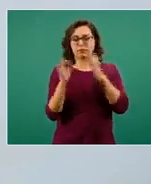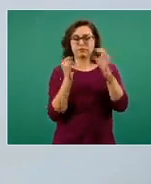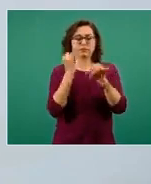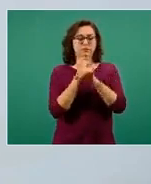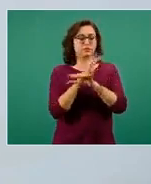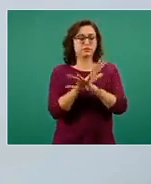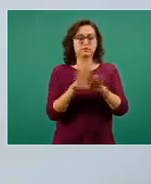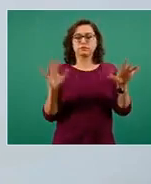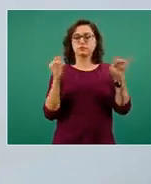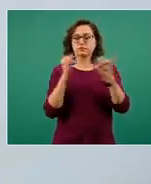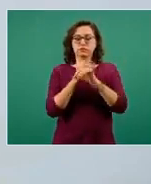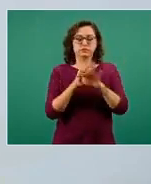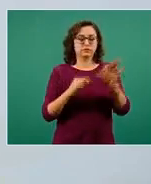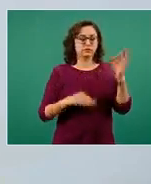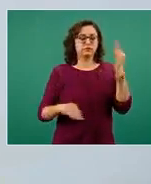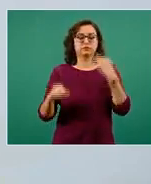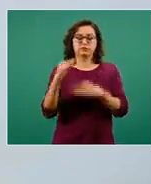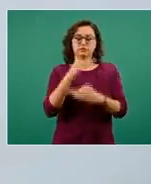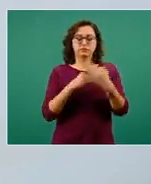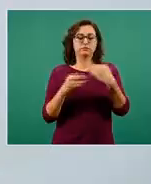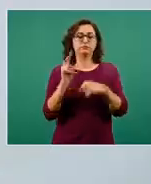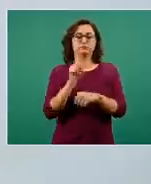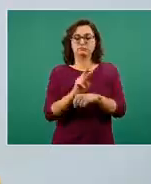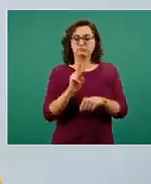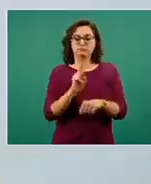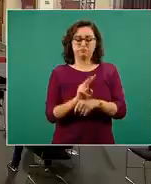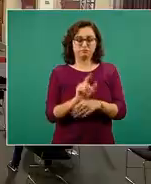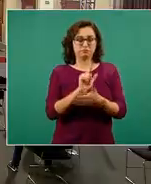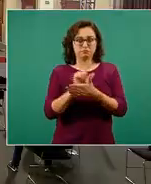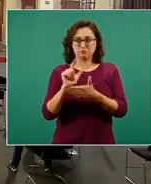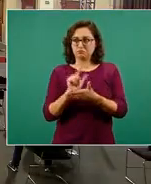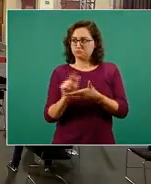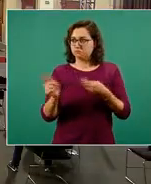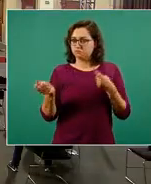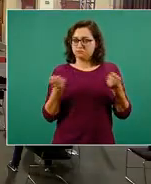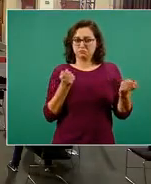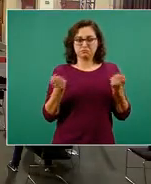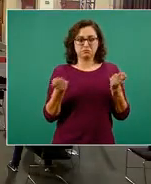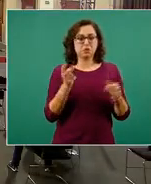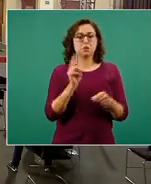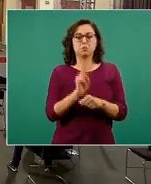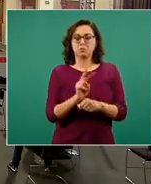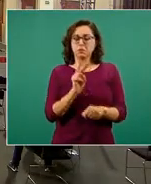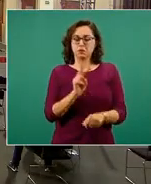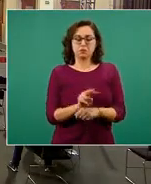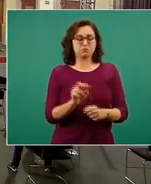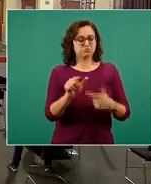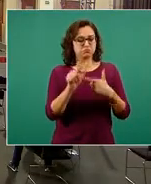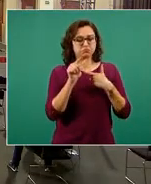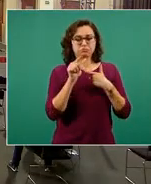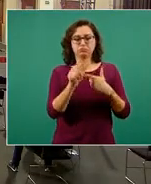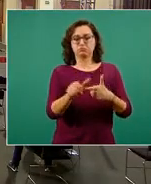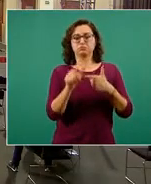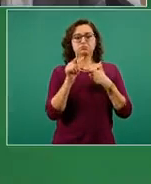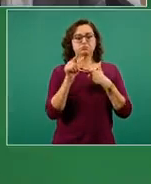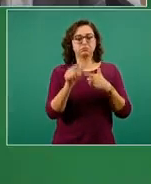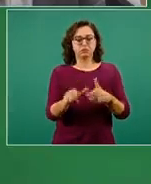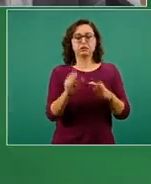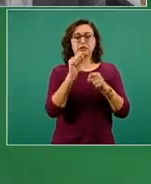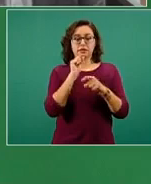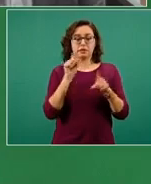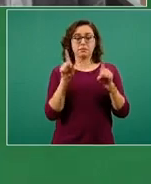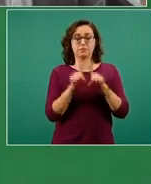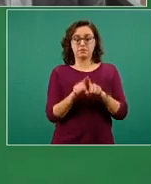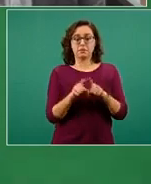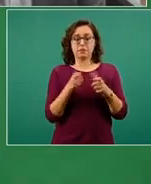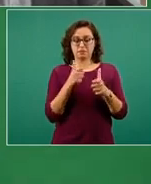y el fomento y la regulación sanitaria, por supuesto. Entonces, esta vigilancia epidemiológica de plataforma con los SMS se mantiene,